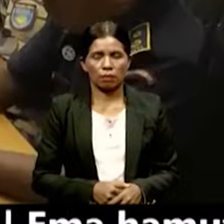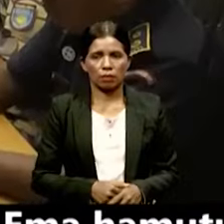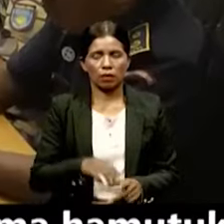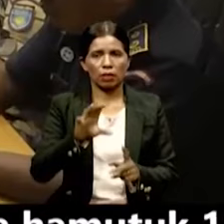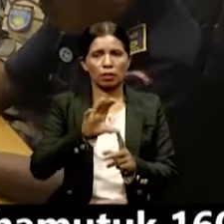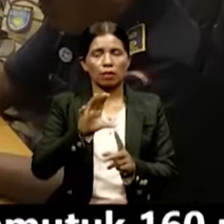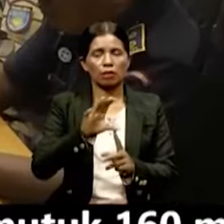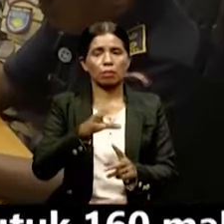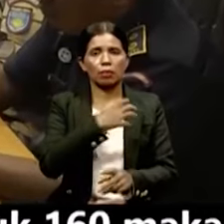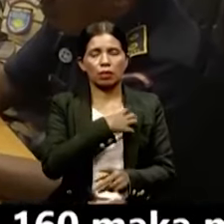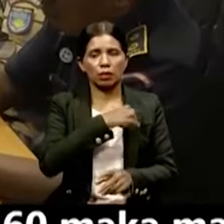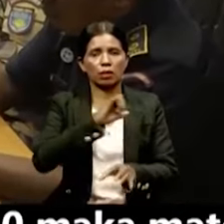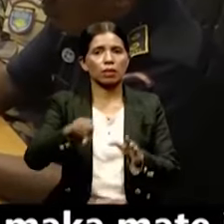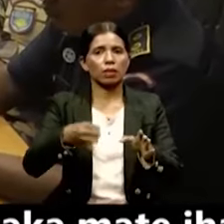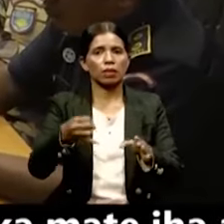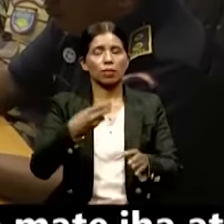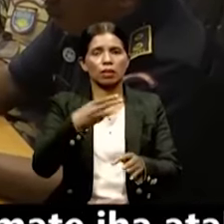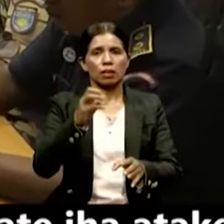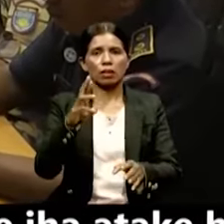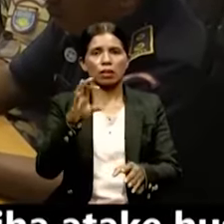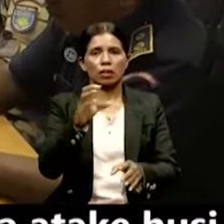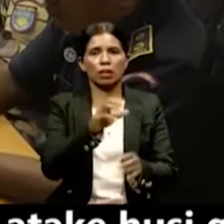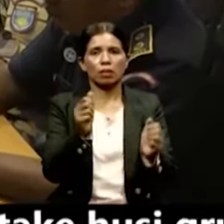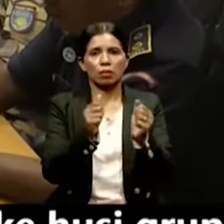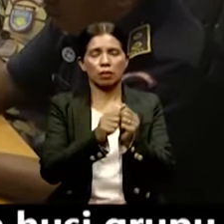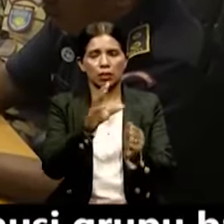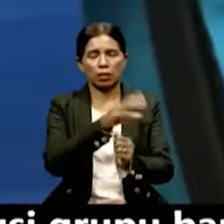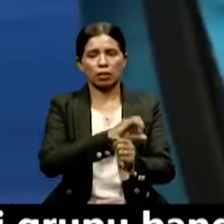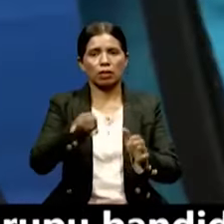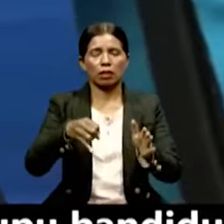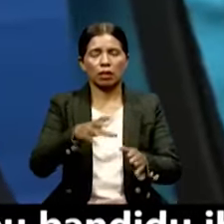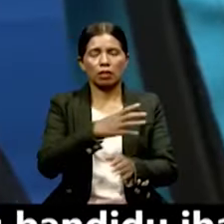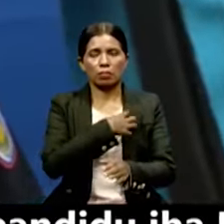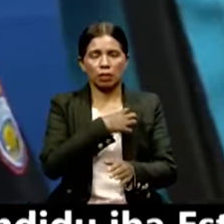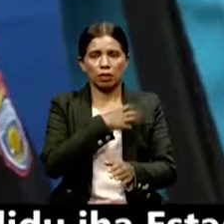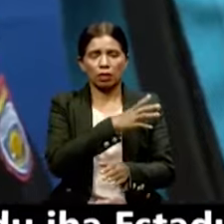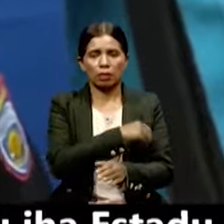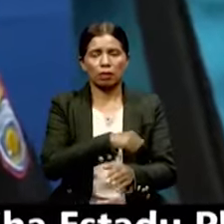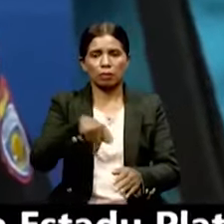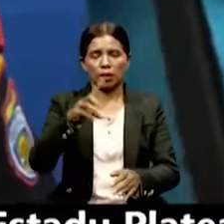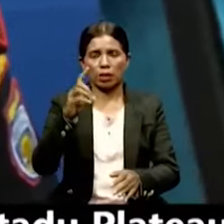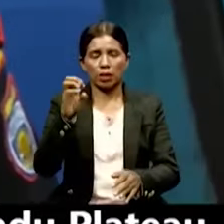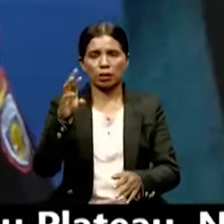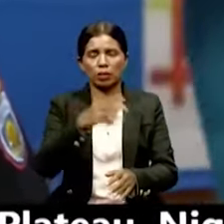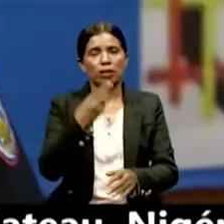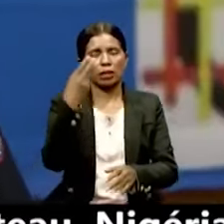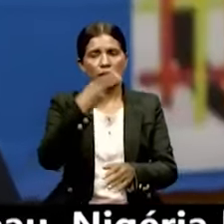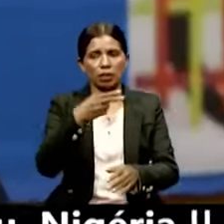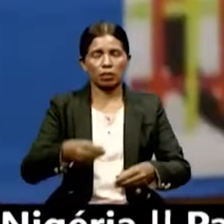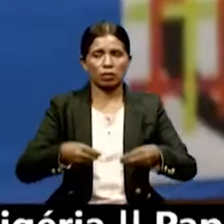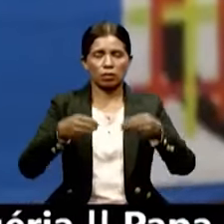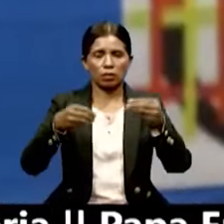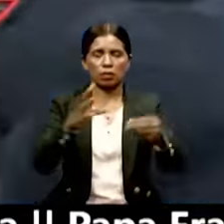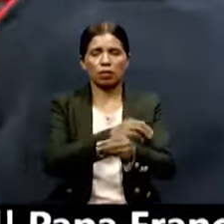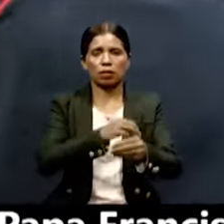Comandante General PNTL, Comisario General Enrique da Costa, motuko segundo Comandante General PNTL, Comisario Pedro Belo, y a Quintané, fue posible